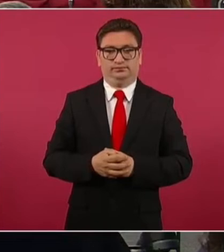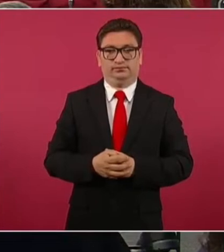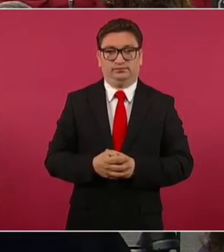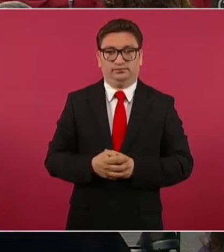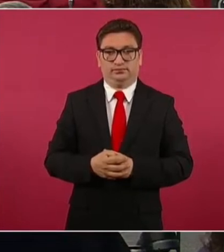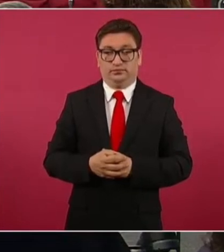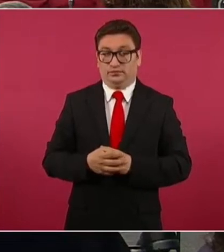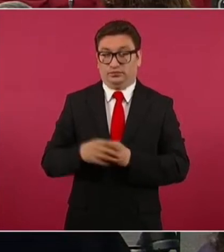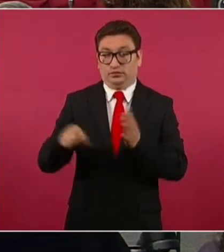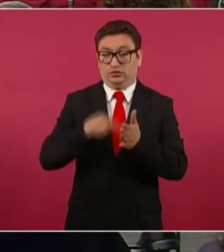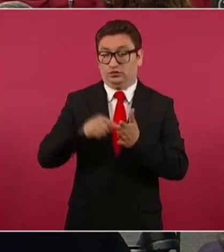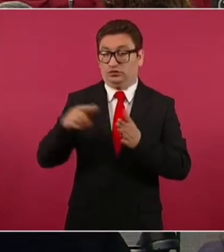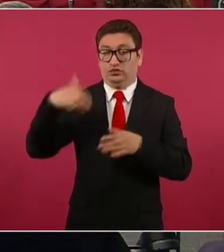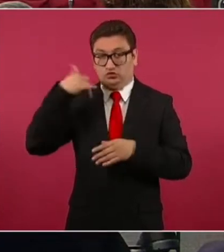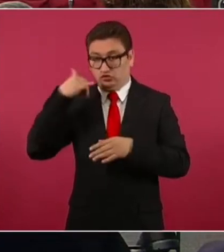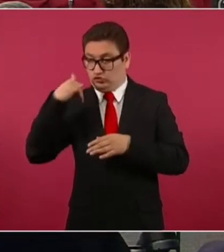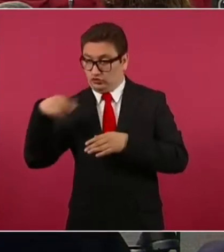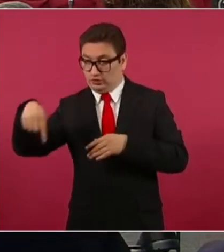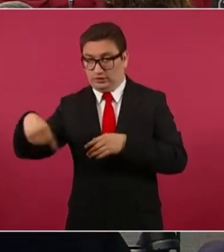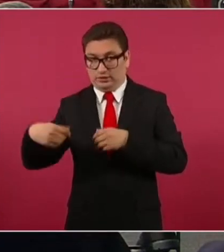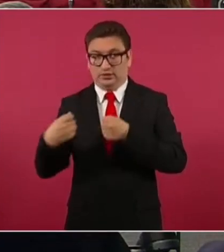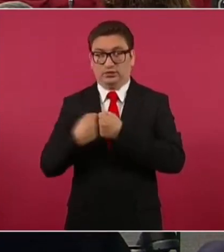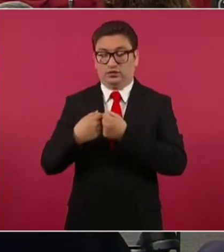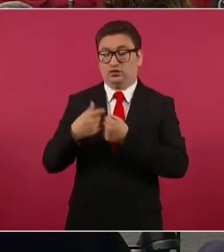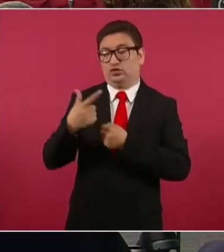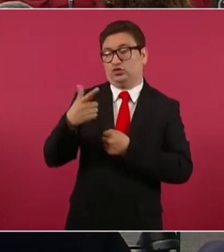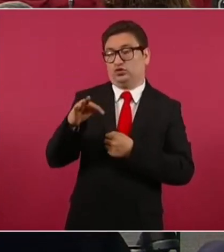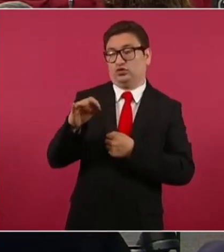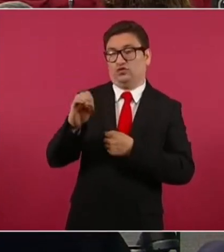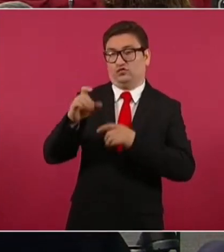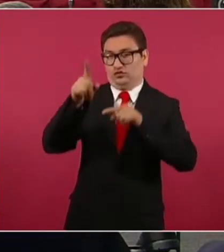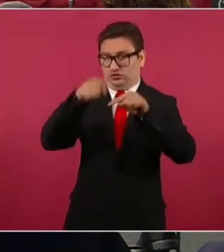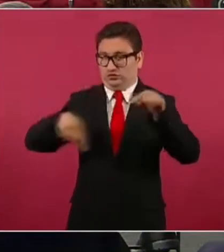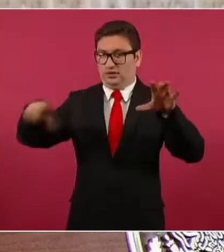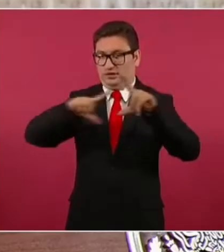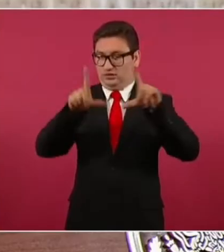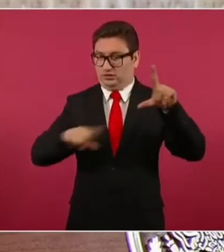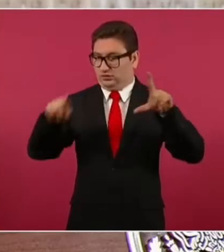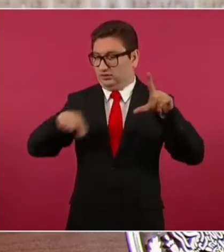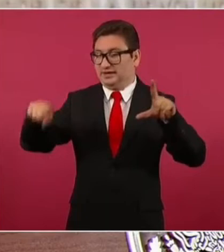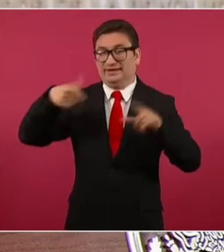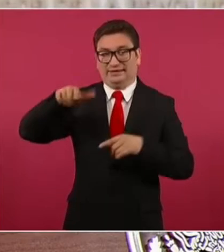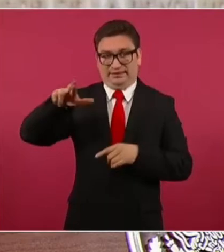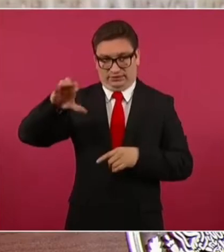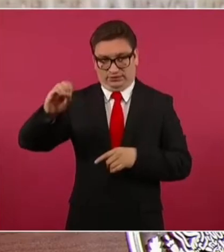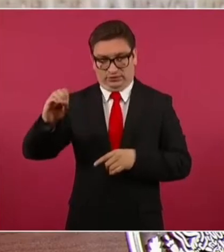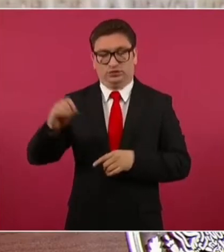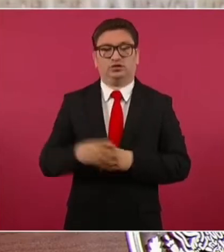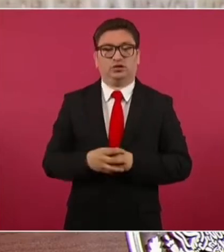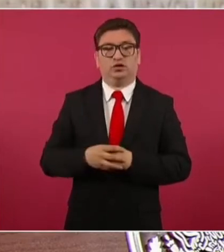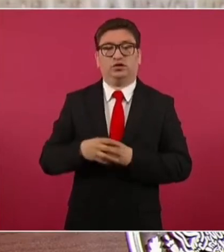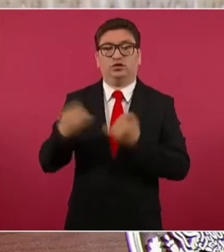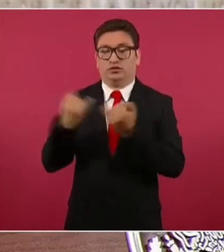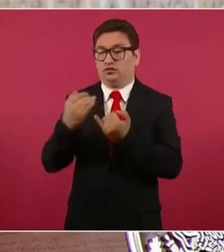desde los límites de Yucatán, por el lado del Golfo y Quintana Roo,